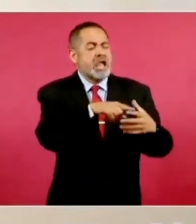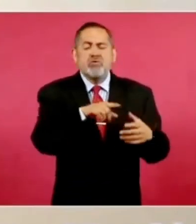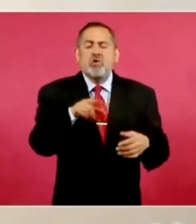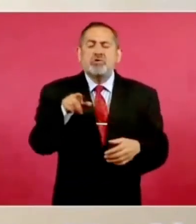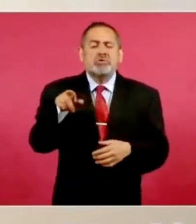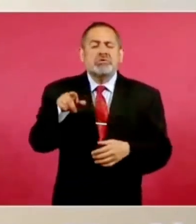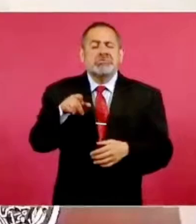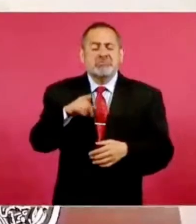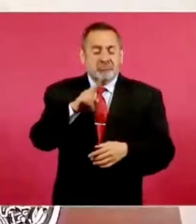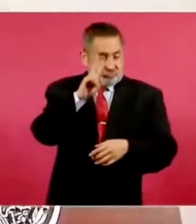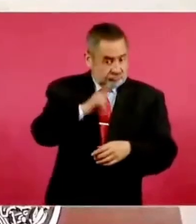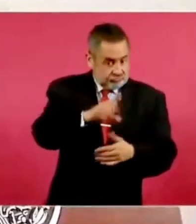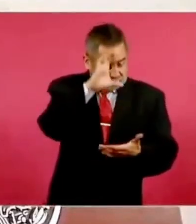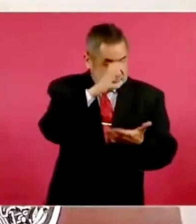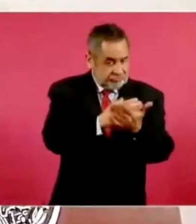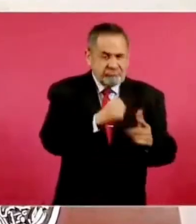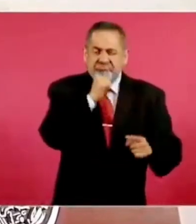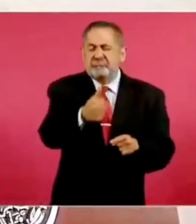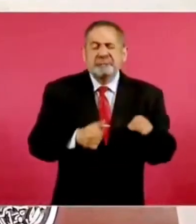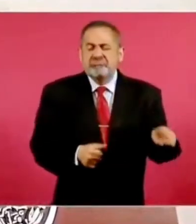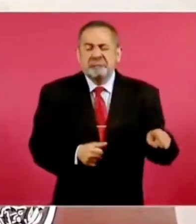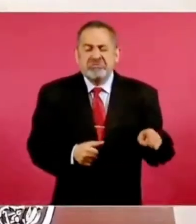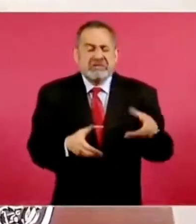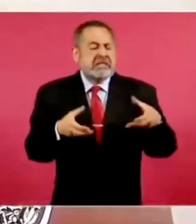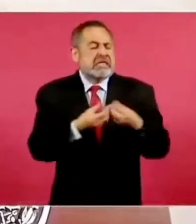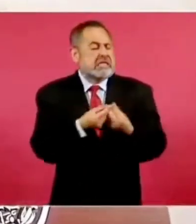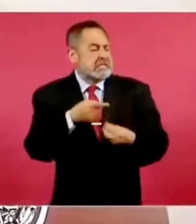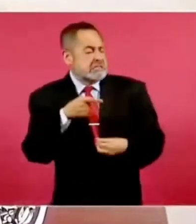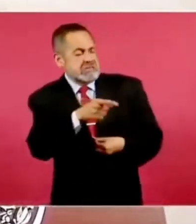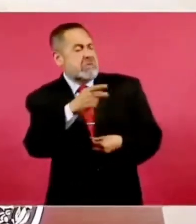católicos, sino por política.